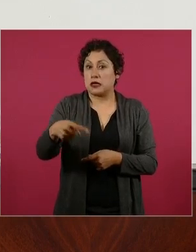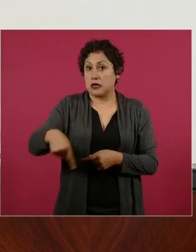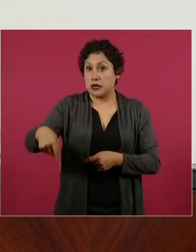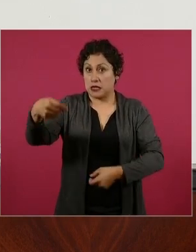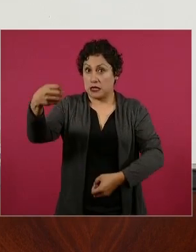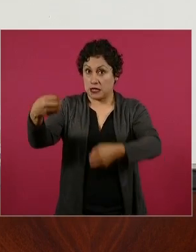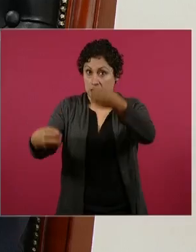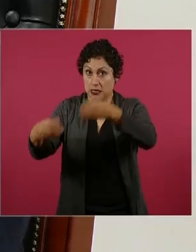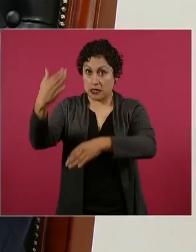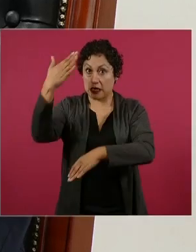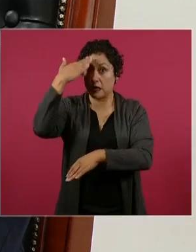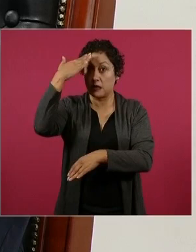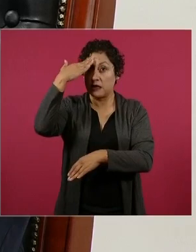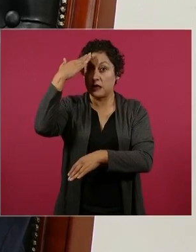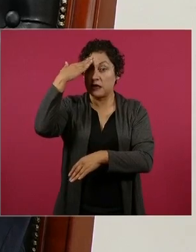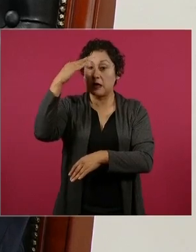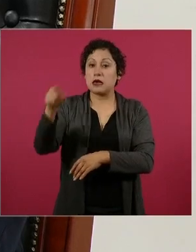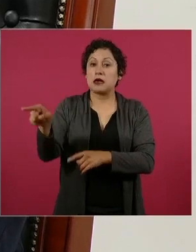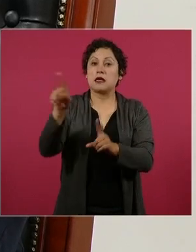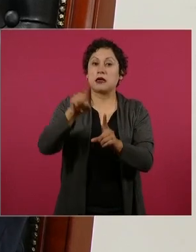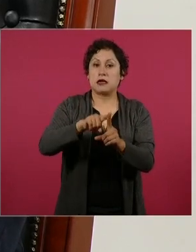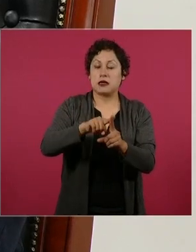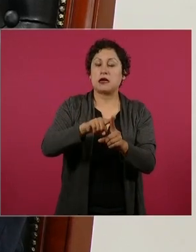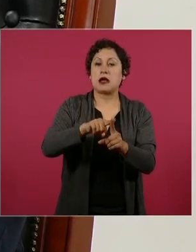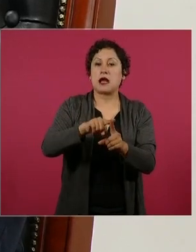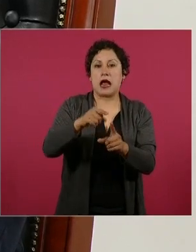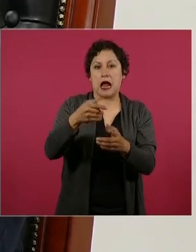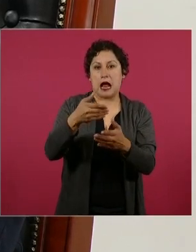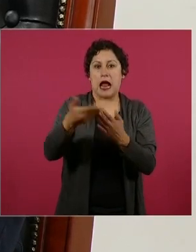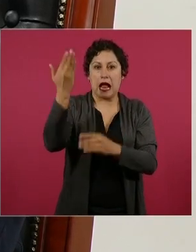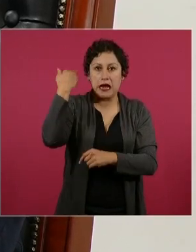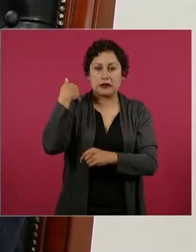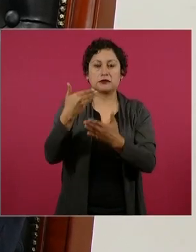al actual y al anterior, cartas